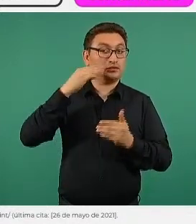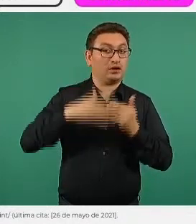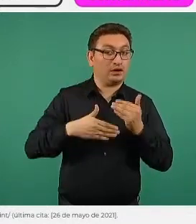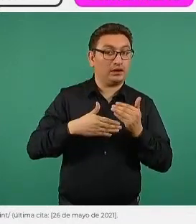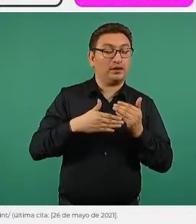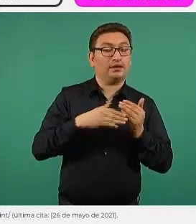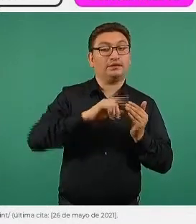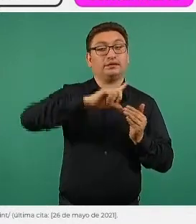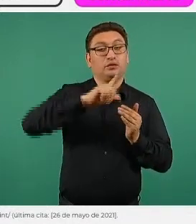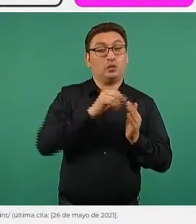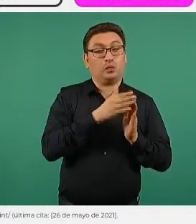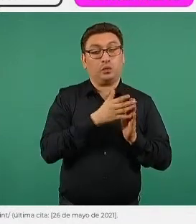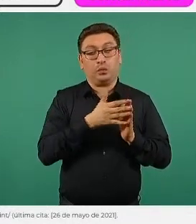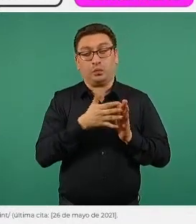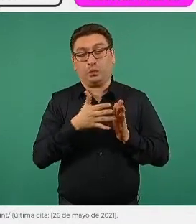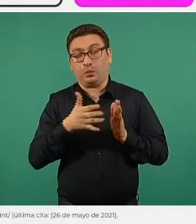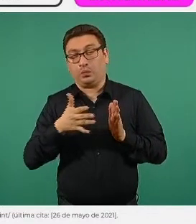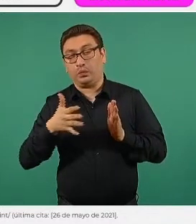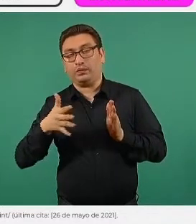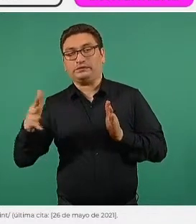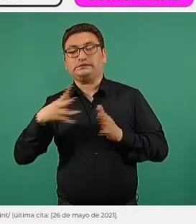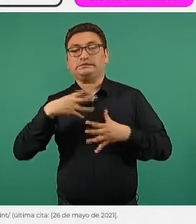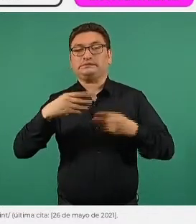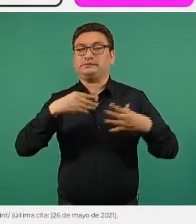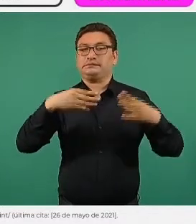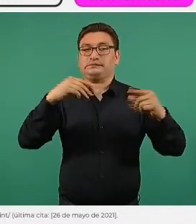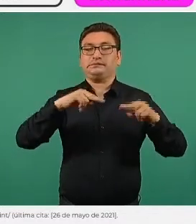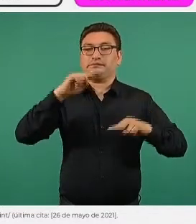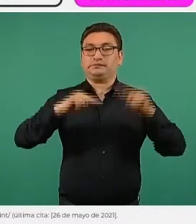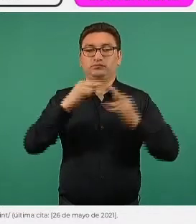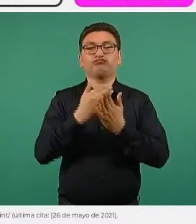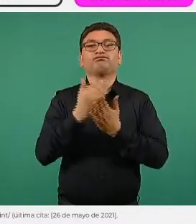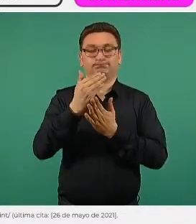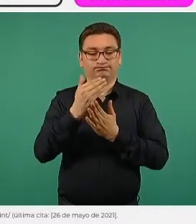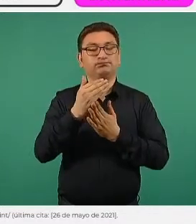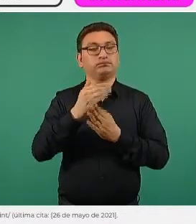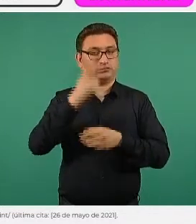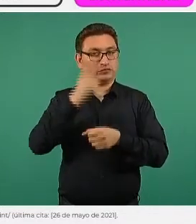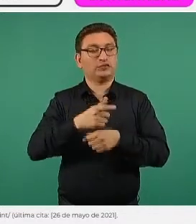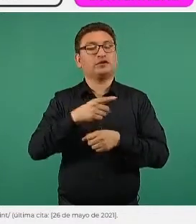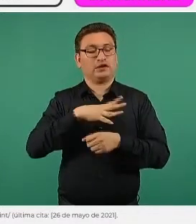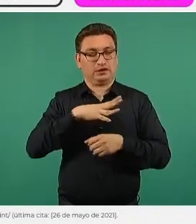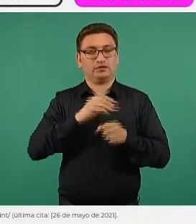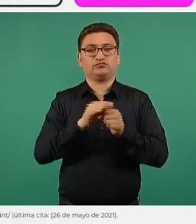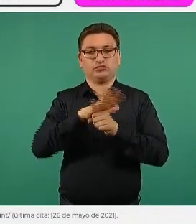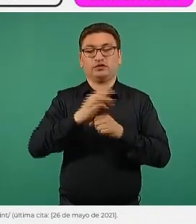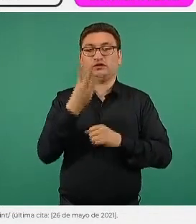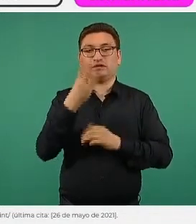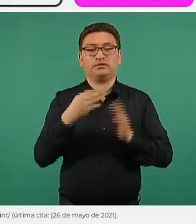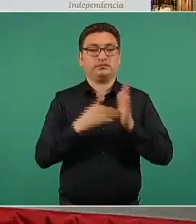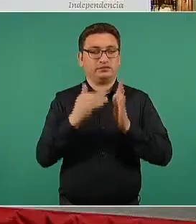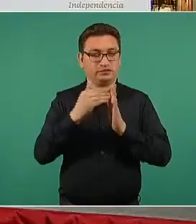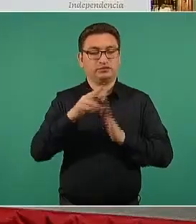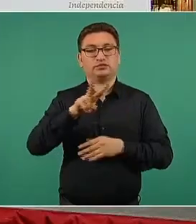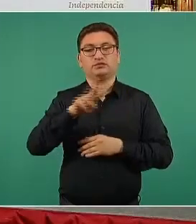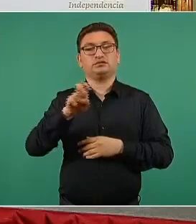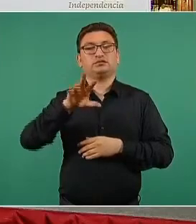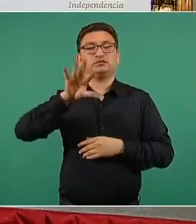con un aumento también importante en ese país. También con casos confirmados, con una cifra de